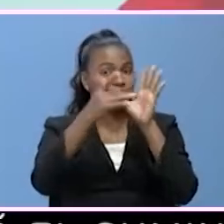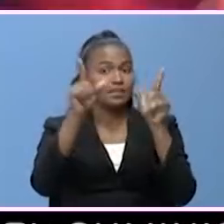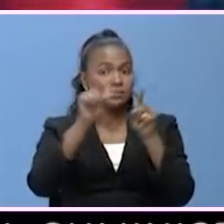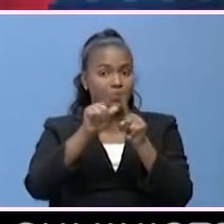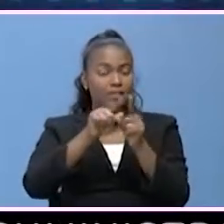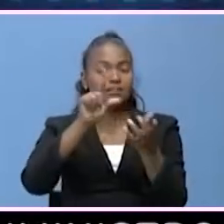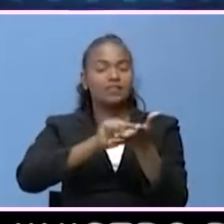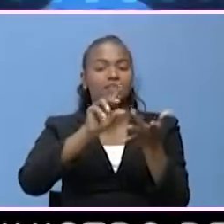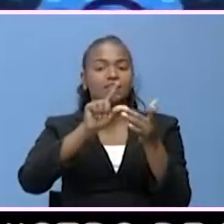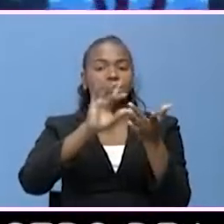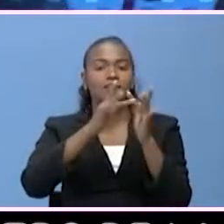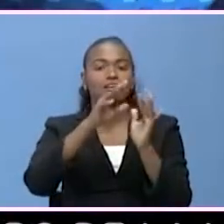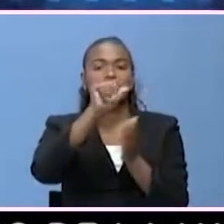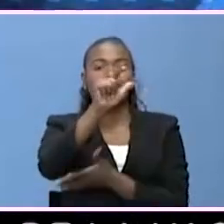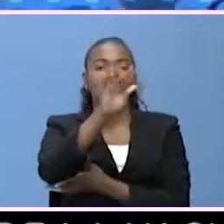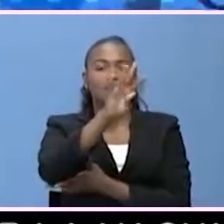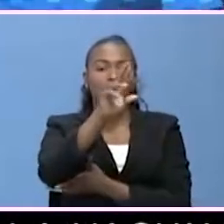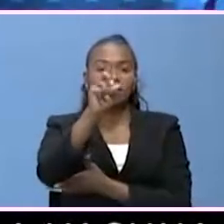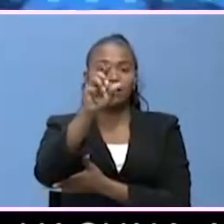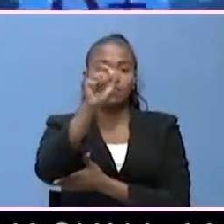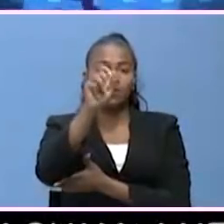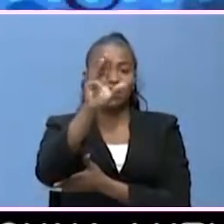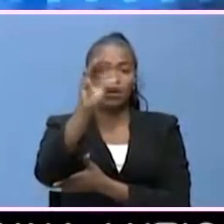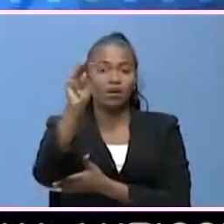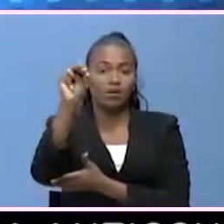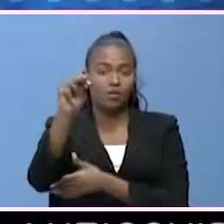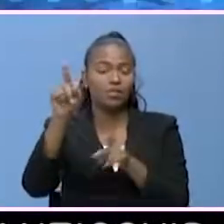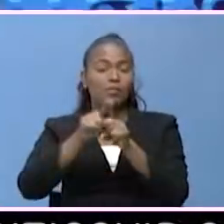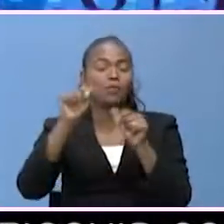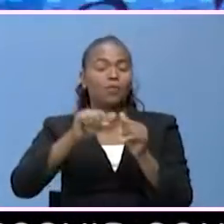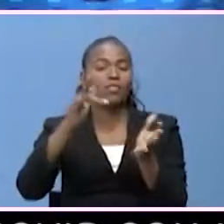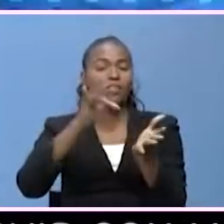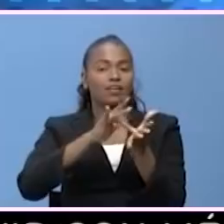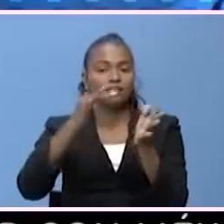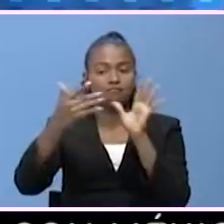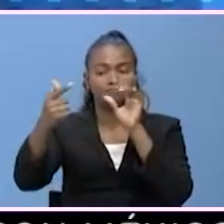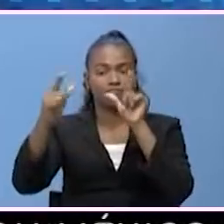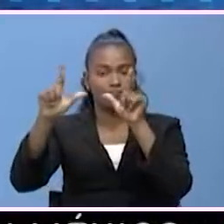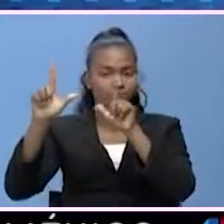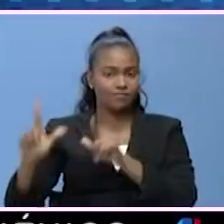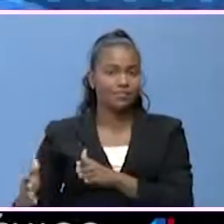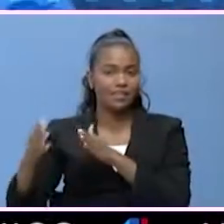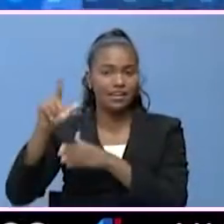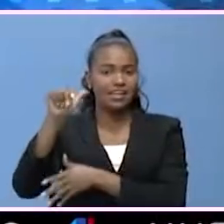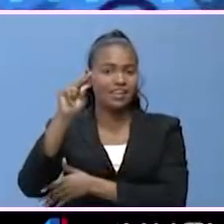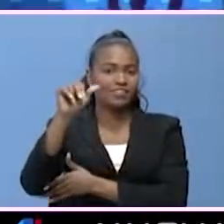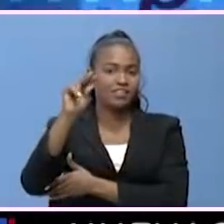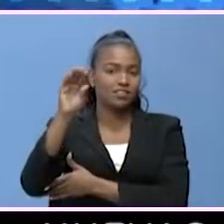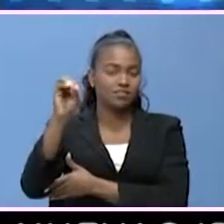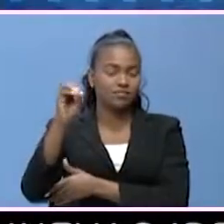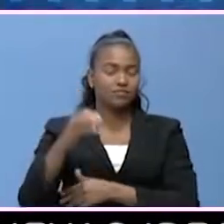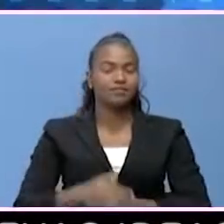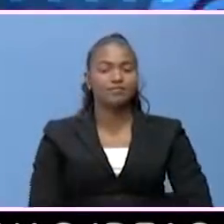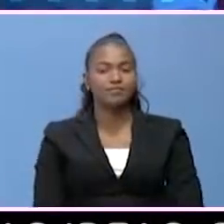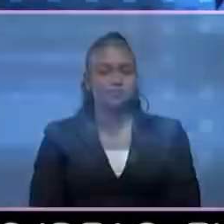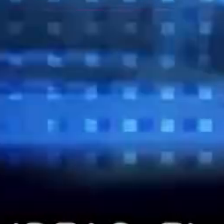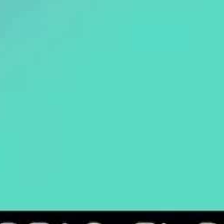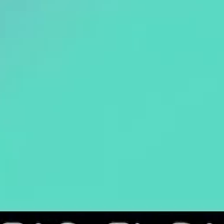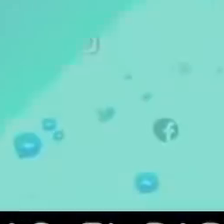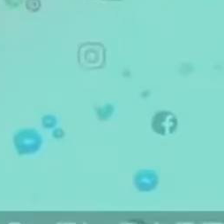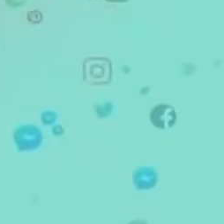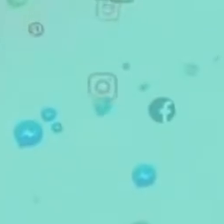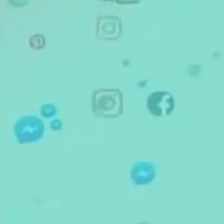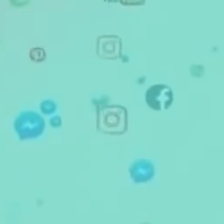web canal4rd.com. También puede acceder a nuestra cuenta personal Lina Bisonó. De inmediato regresamos.